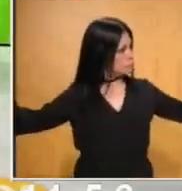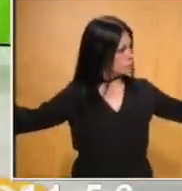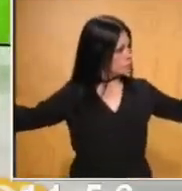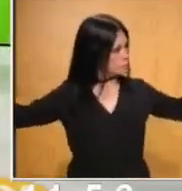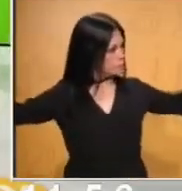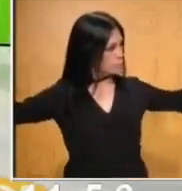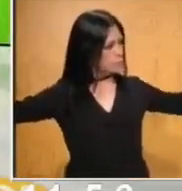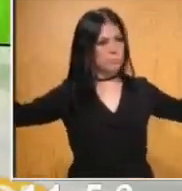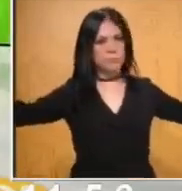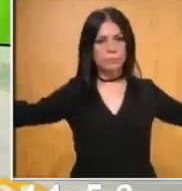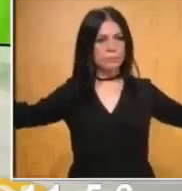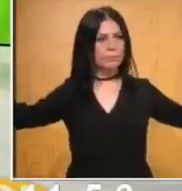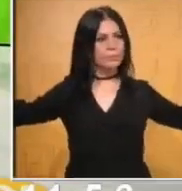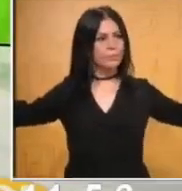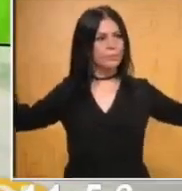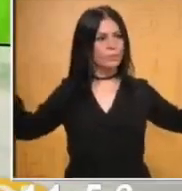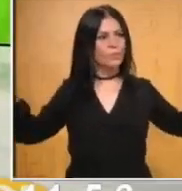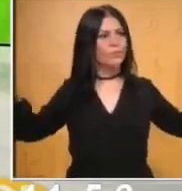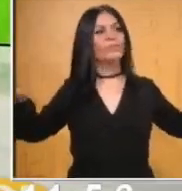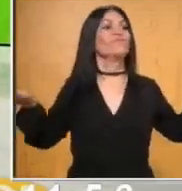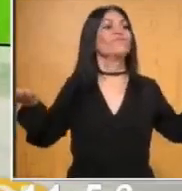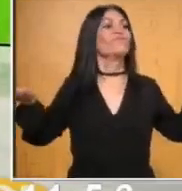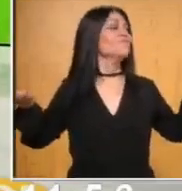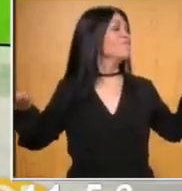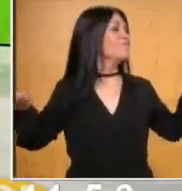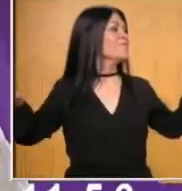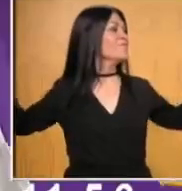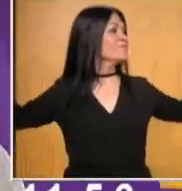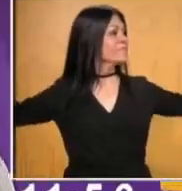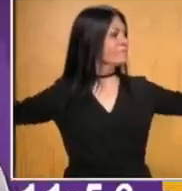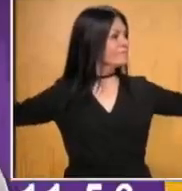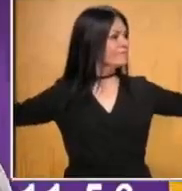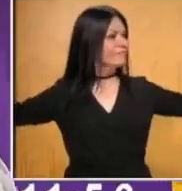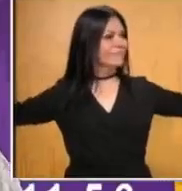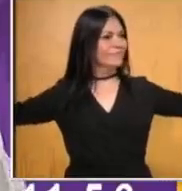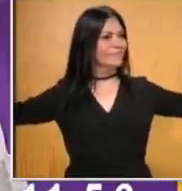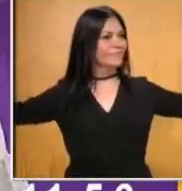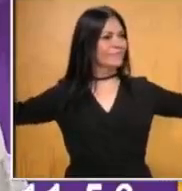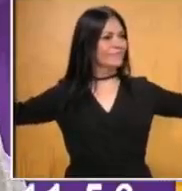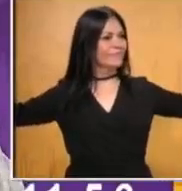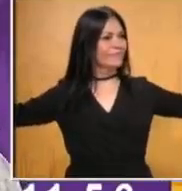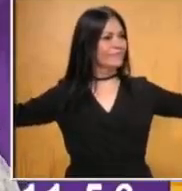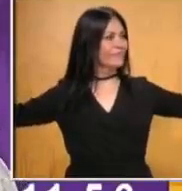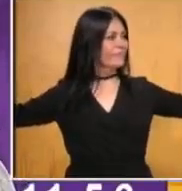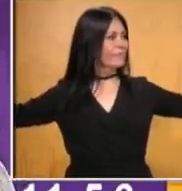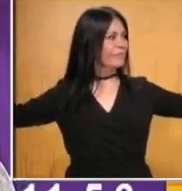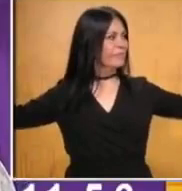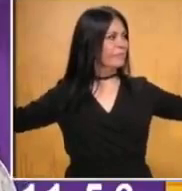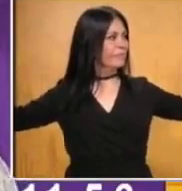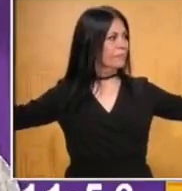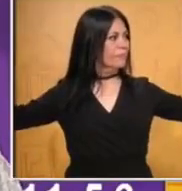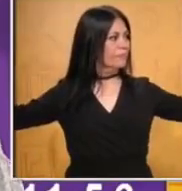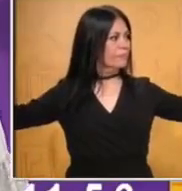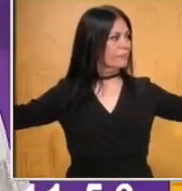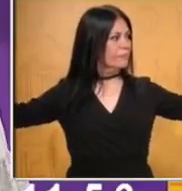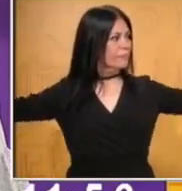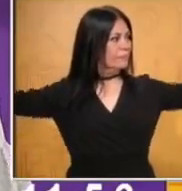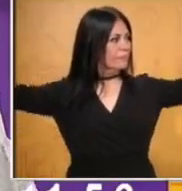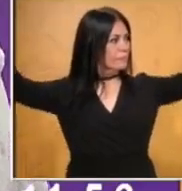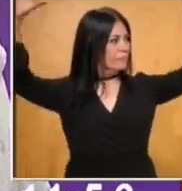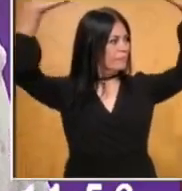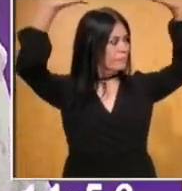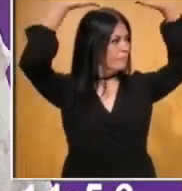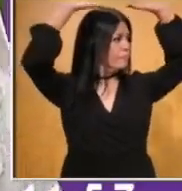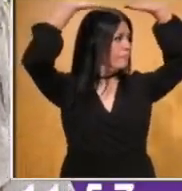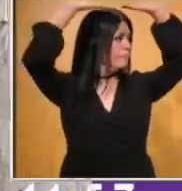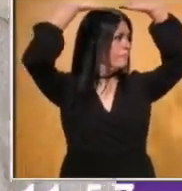aquí los bracitos. Se lo vamos a decir así rapidito. Aquí nos quedamos. Vamos a relajar. Manita arriba.